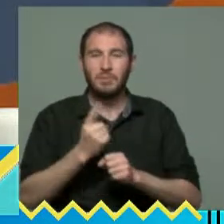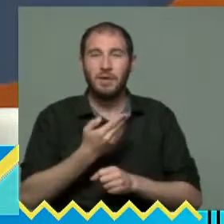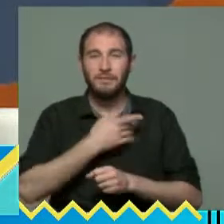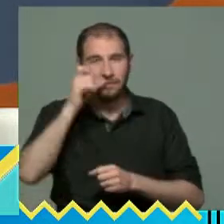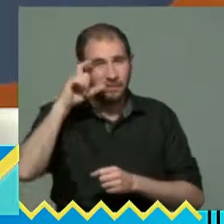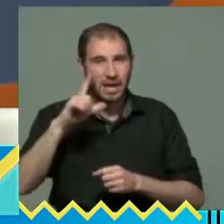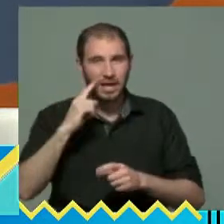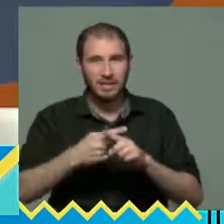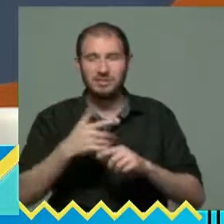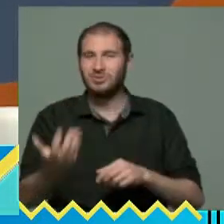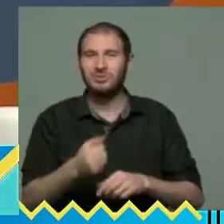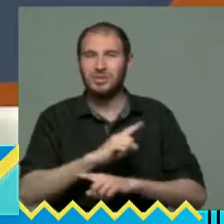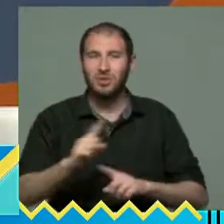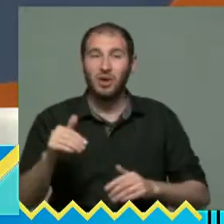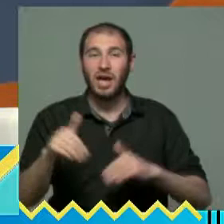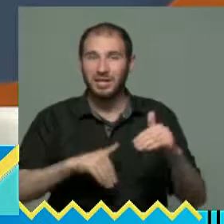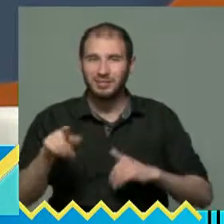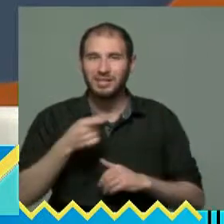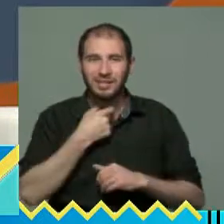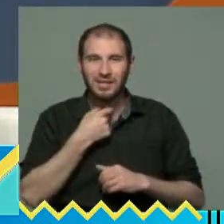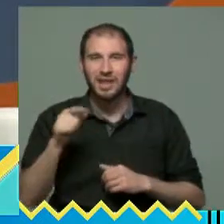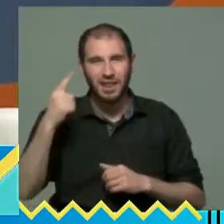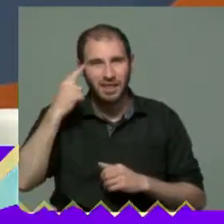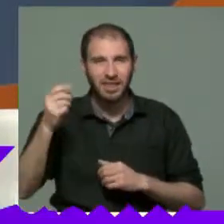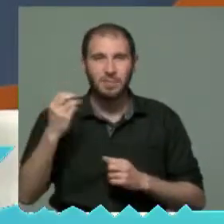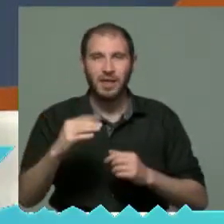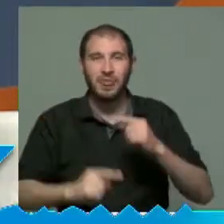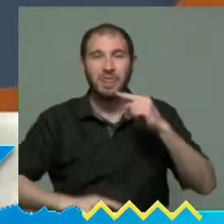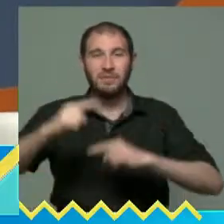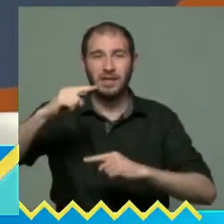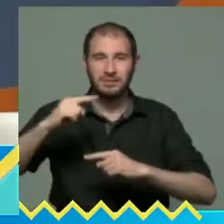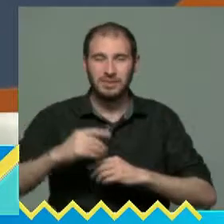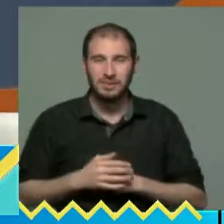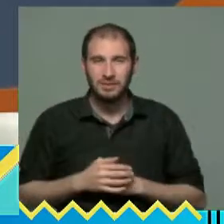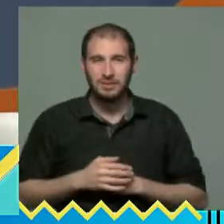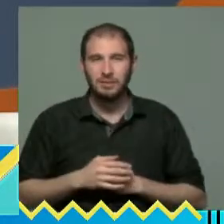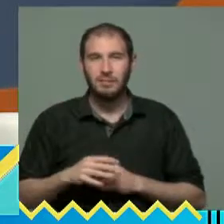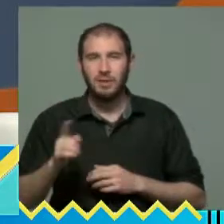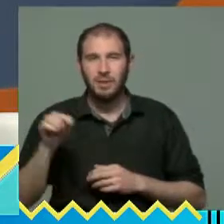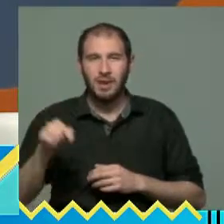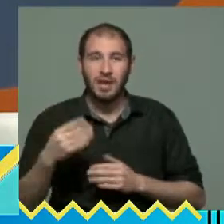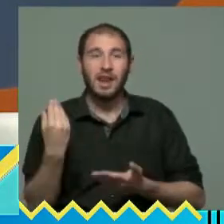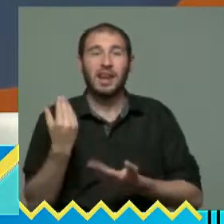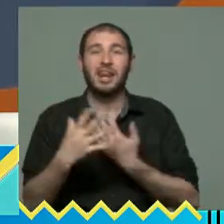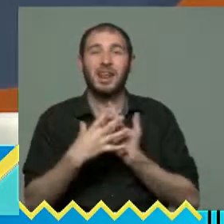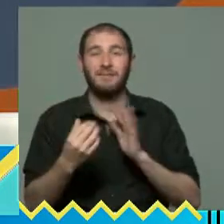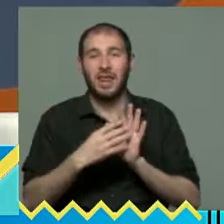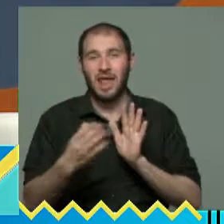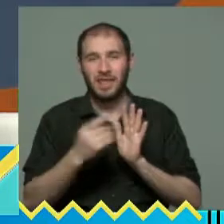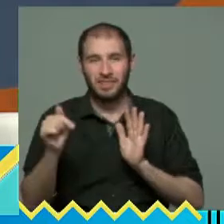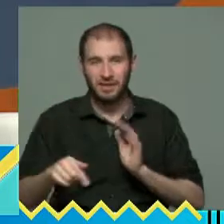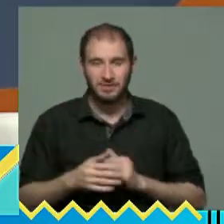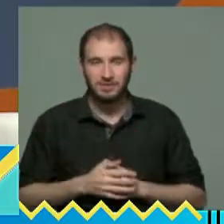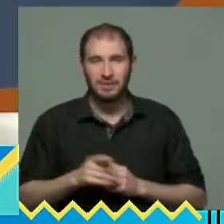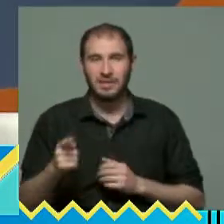no logró la elección que él quería, que él pretendía, pero una diferencia que lo ubicara como un claro referente del PJ en Mendoza. Juan